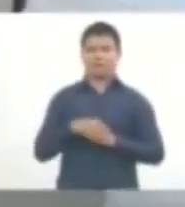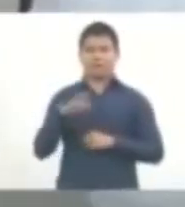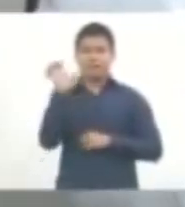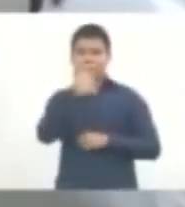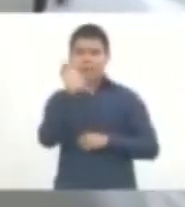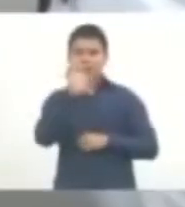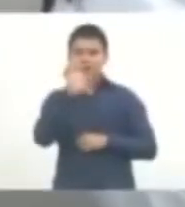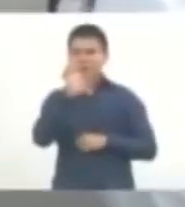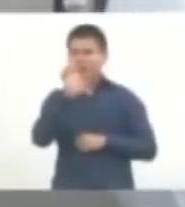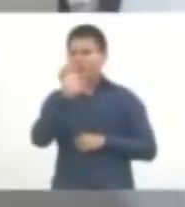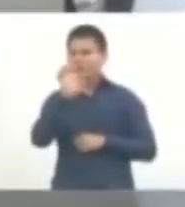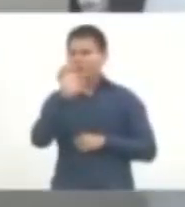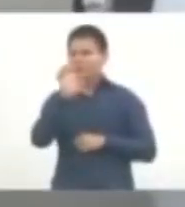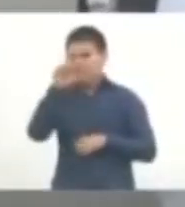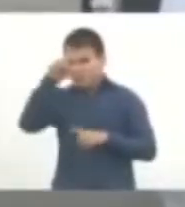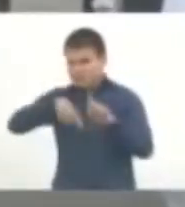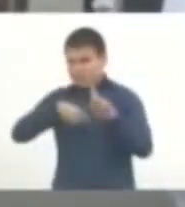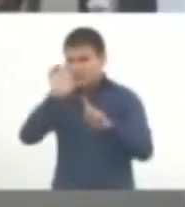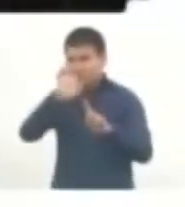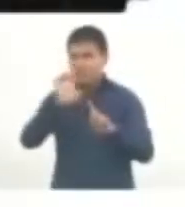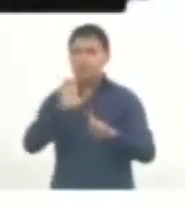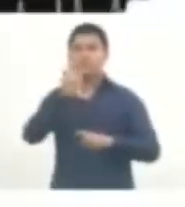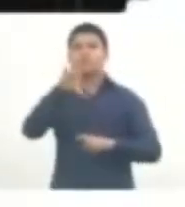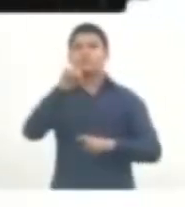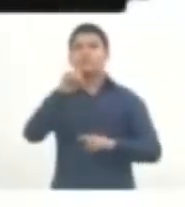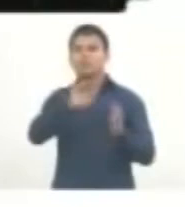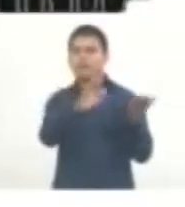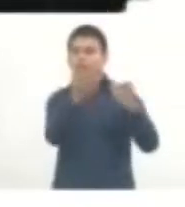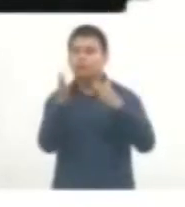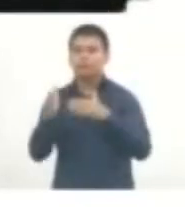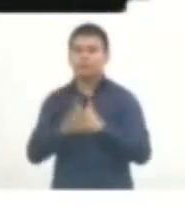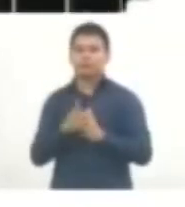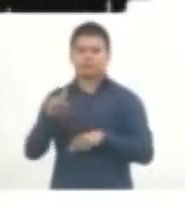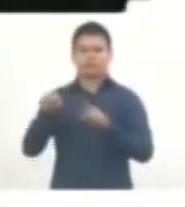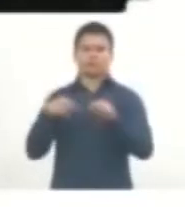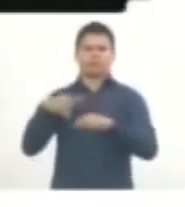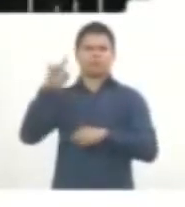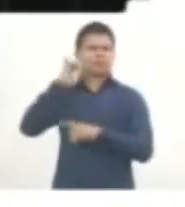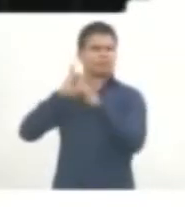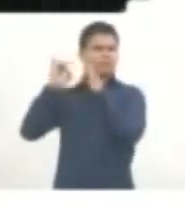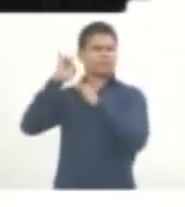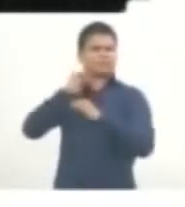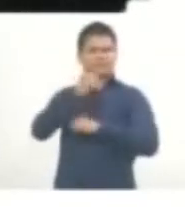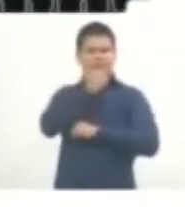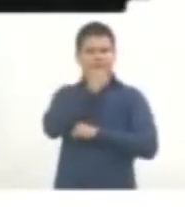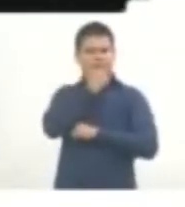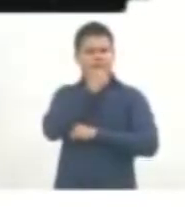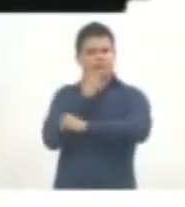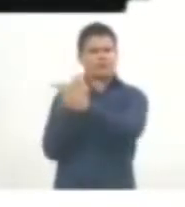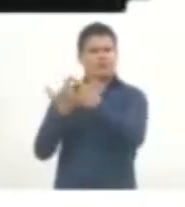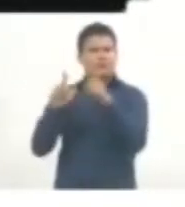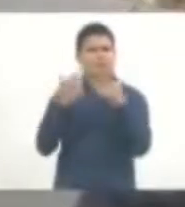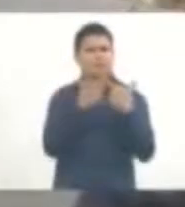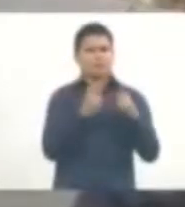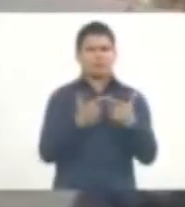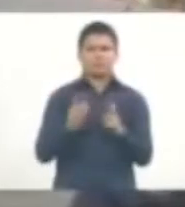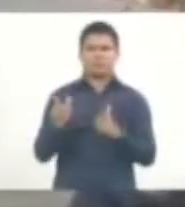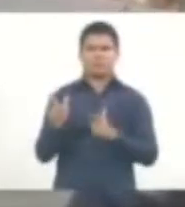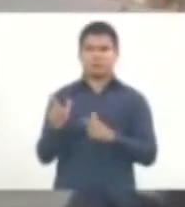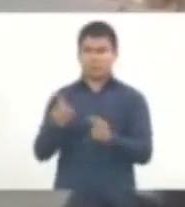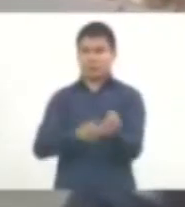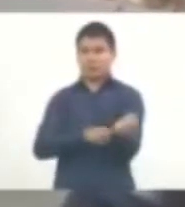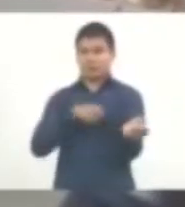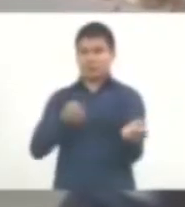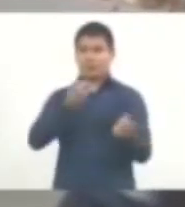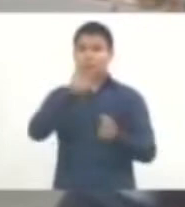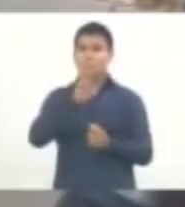que dejó más de 50 muertos en el área metropolitana. Los escalofriantes audios evidencian la libertad con la que se movían los hermanos Borré Barreto